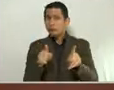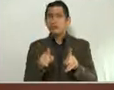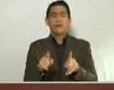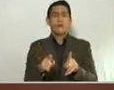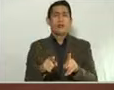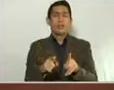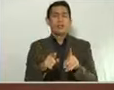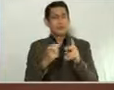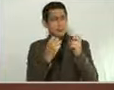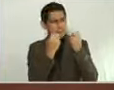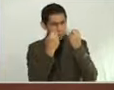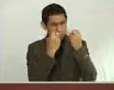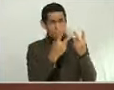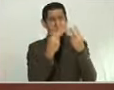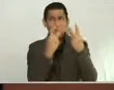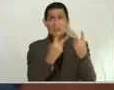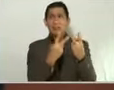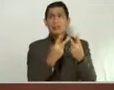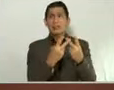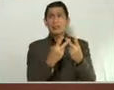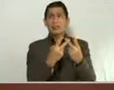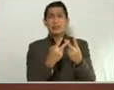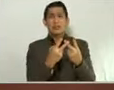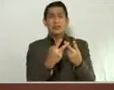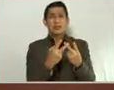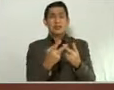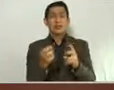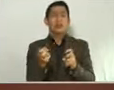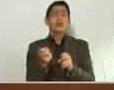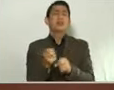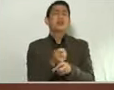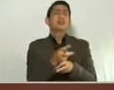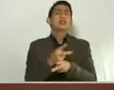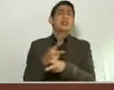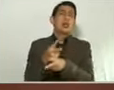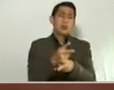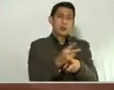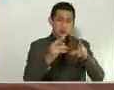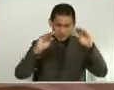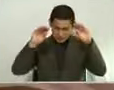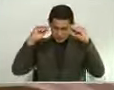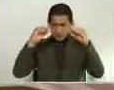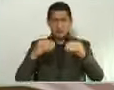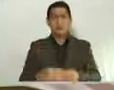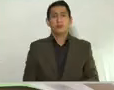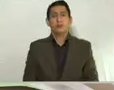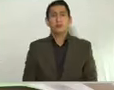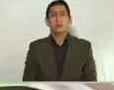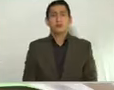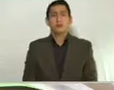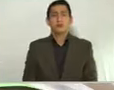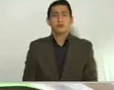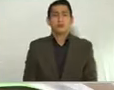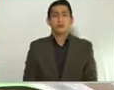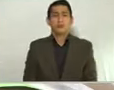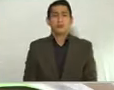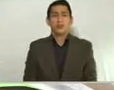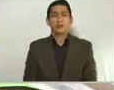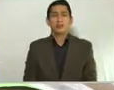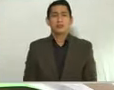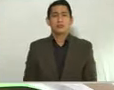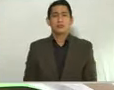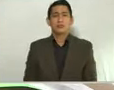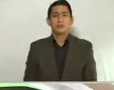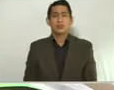observar a los ciudadanos, o cómo coadyuvan a la seguridad de estas cámaras. Mira, todos los barrios a donde vamos